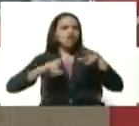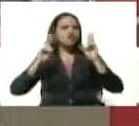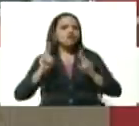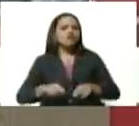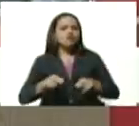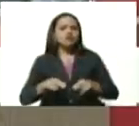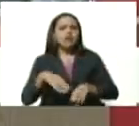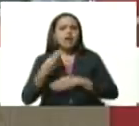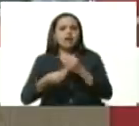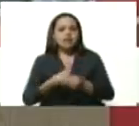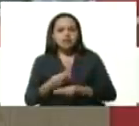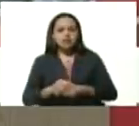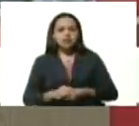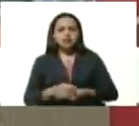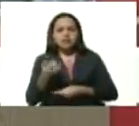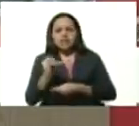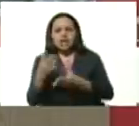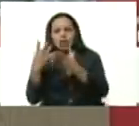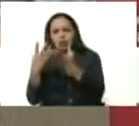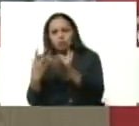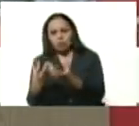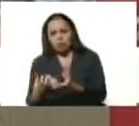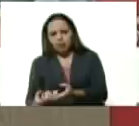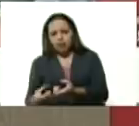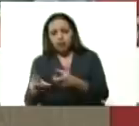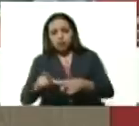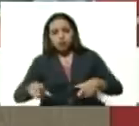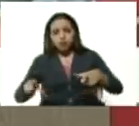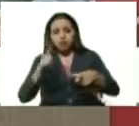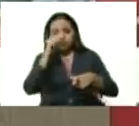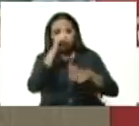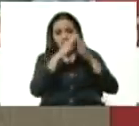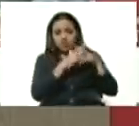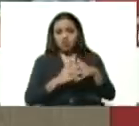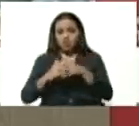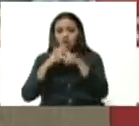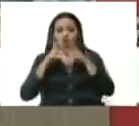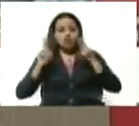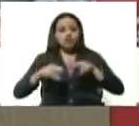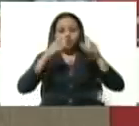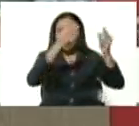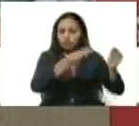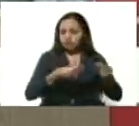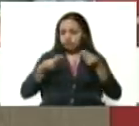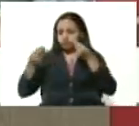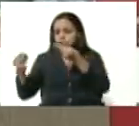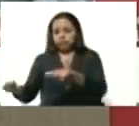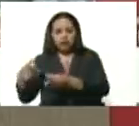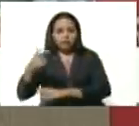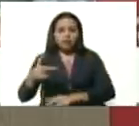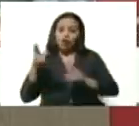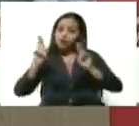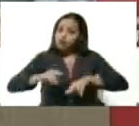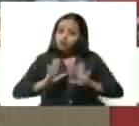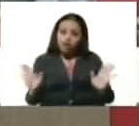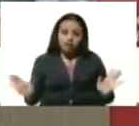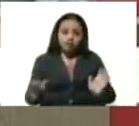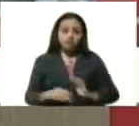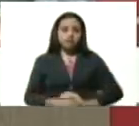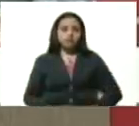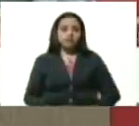está pudriendo en unos galpones en Estados Unidos porque jamás fueron retiradas por este señor Lester Toledo. Y de eso